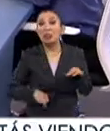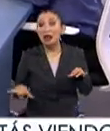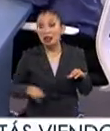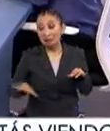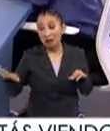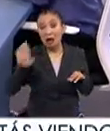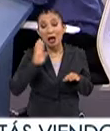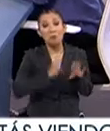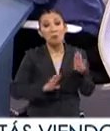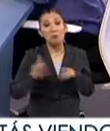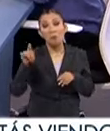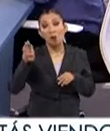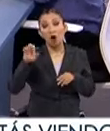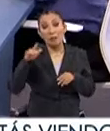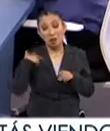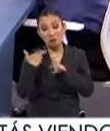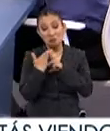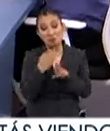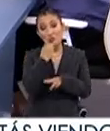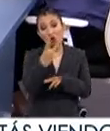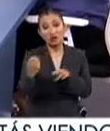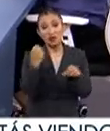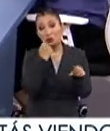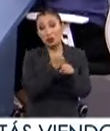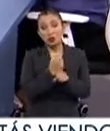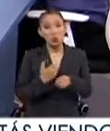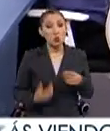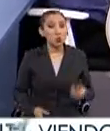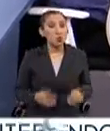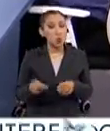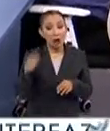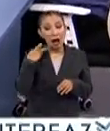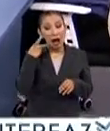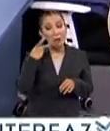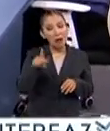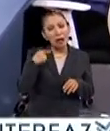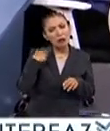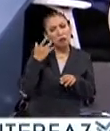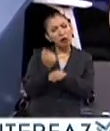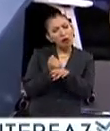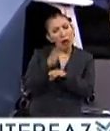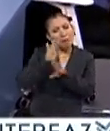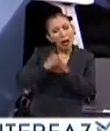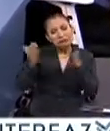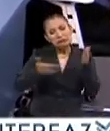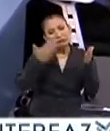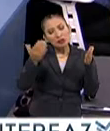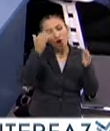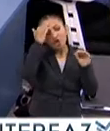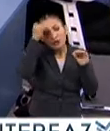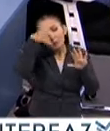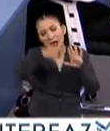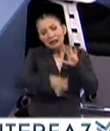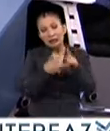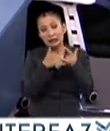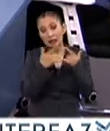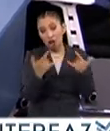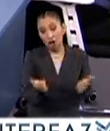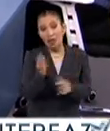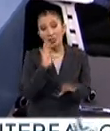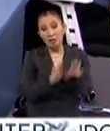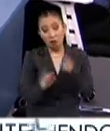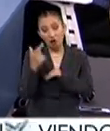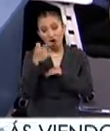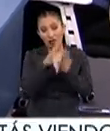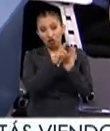interesante que está haciendo Bolivia en esta conmemoración de su bicentenario. Habrá que echarle una ojeada y conocer un poco más de la historia